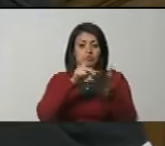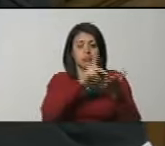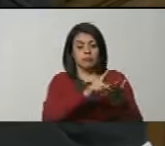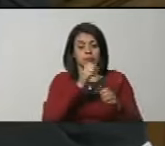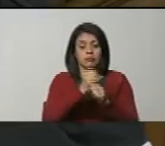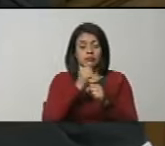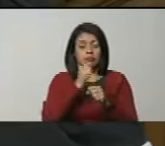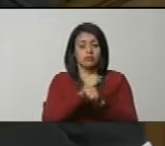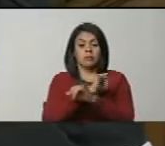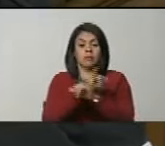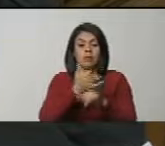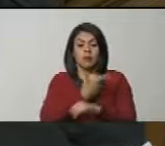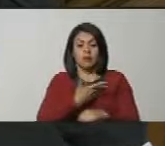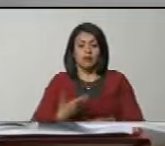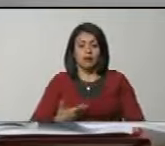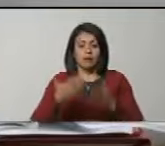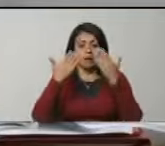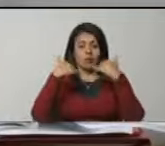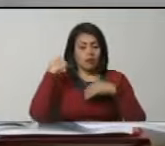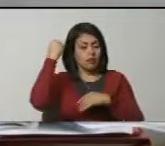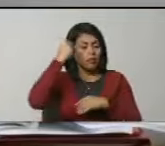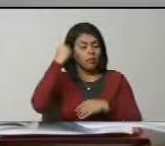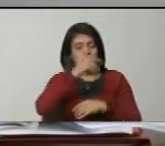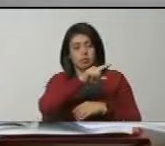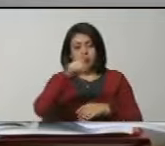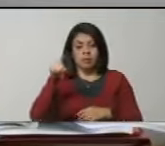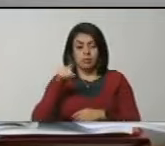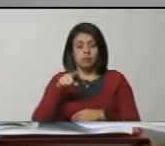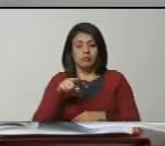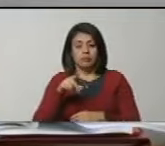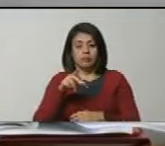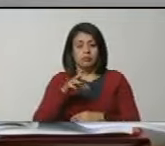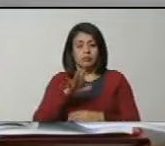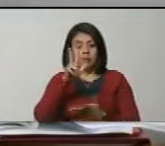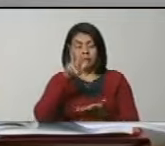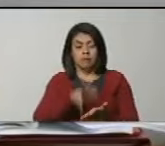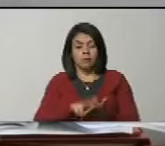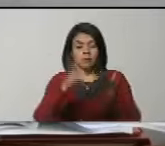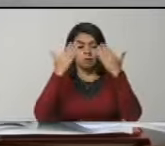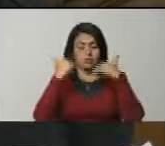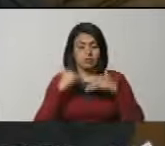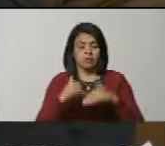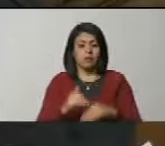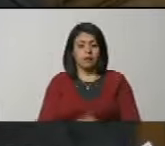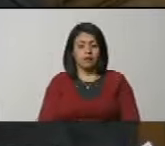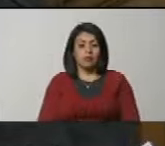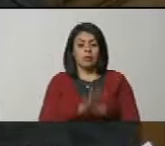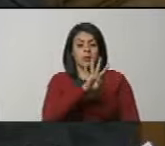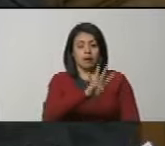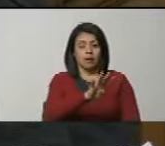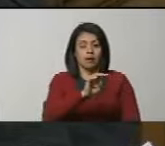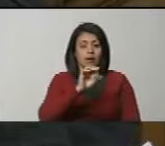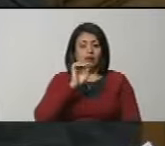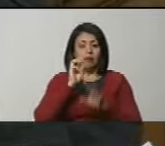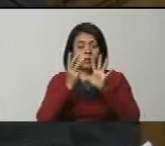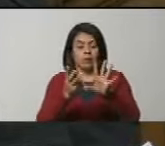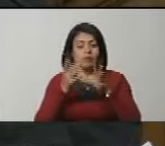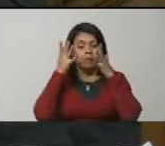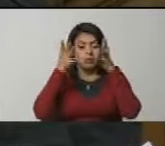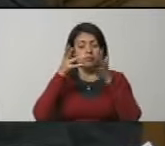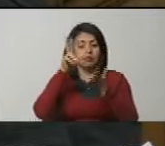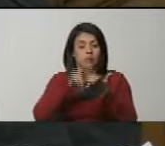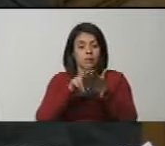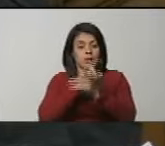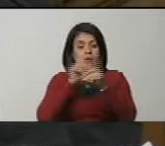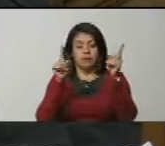funcionamiento. Es todo, presidente. En consideración el epígrafe. Aprobado. Siguiente. Cuadragésimo octavo, se sugiere